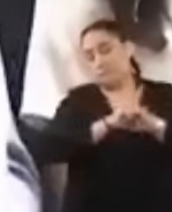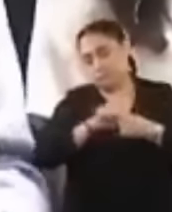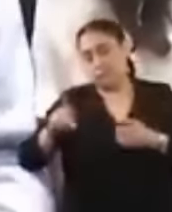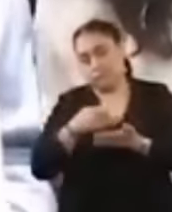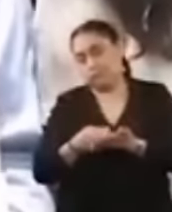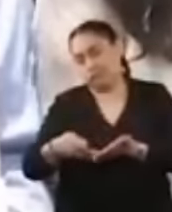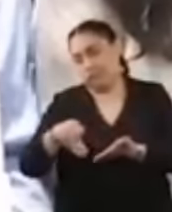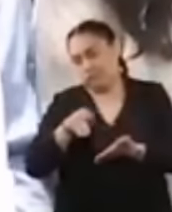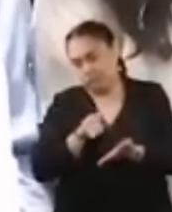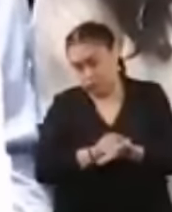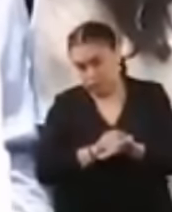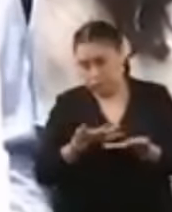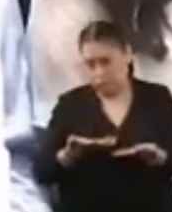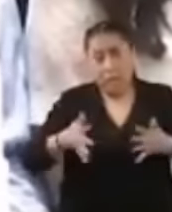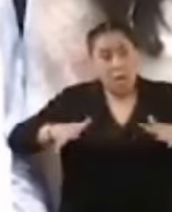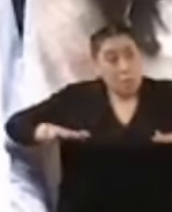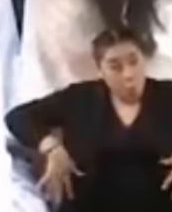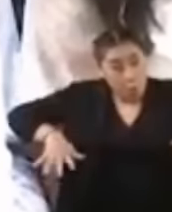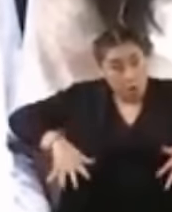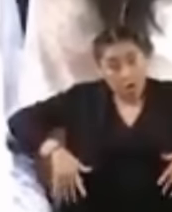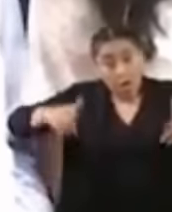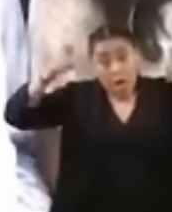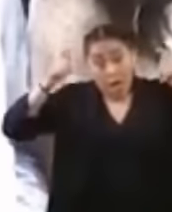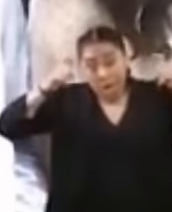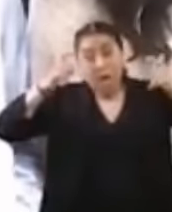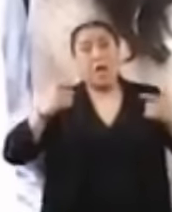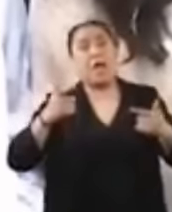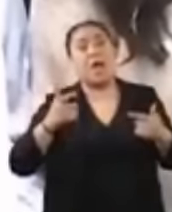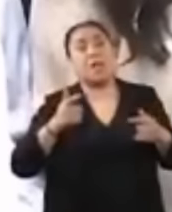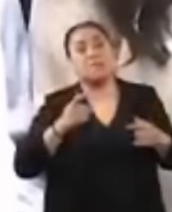para cobardes, vendepatrias y carroñeros.